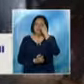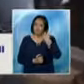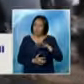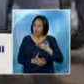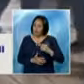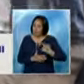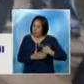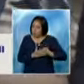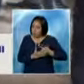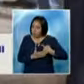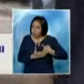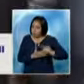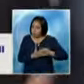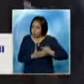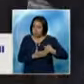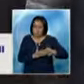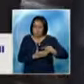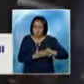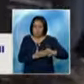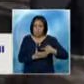Acelera el pulso.